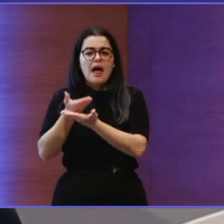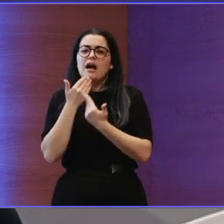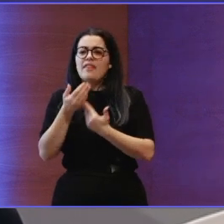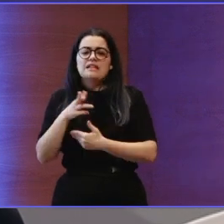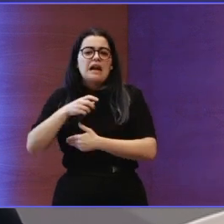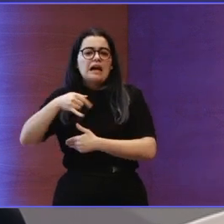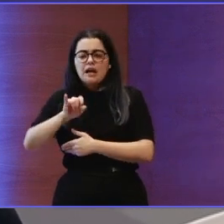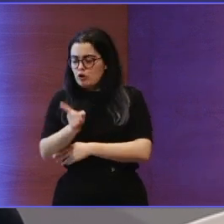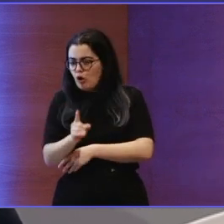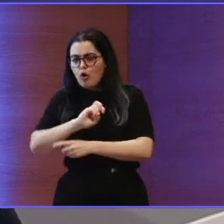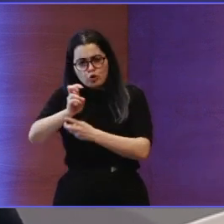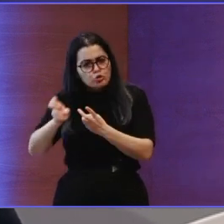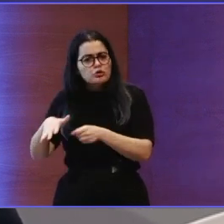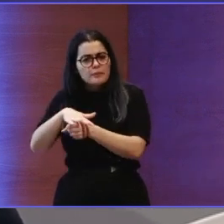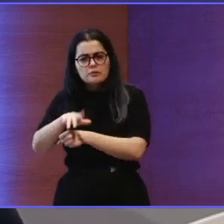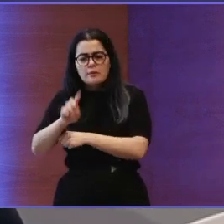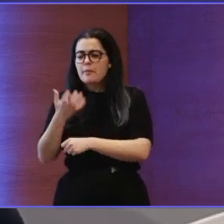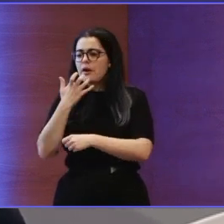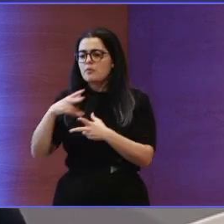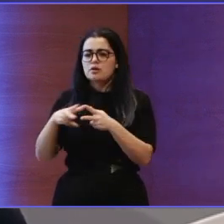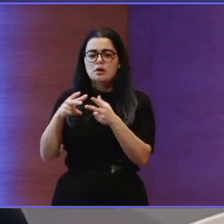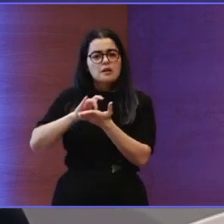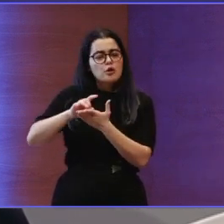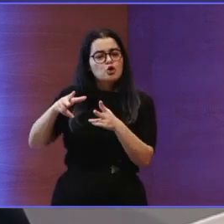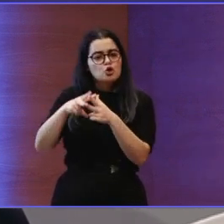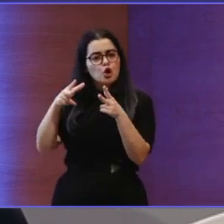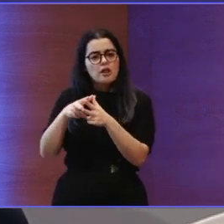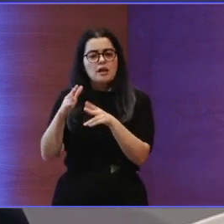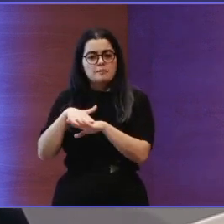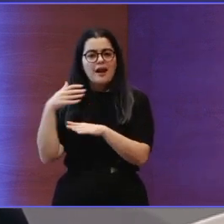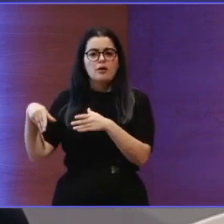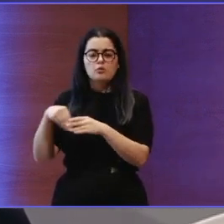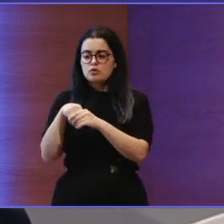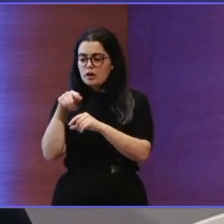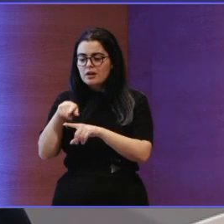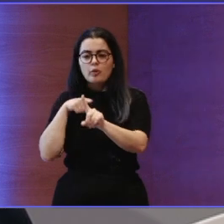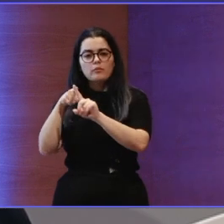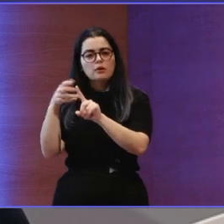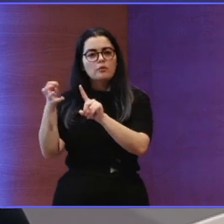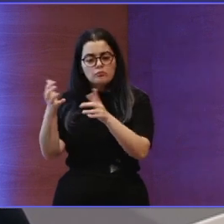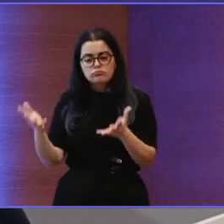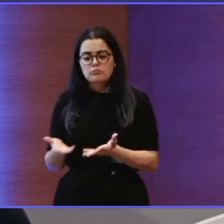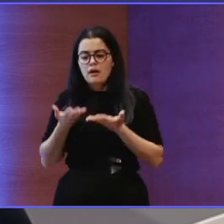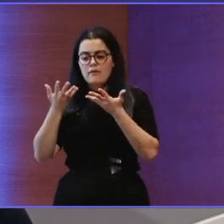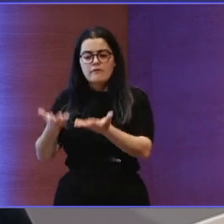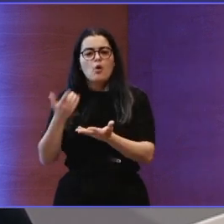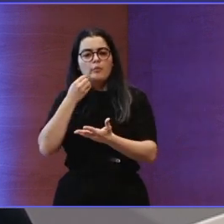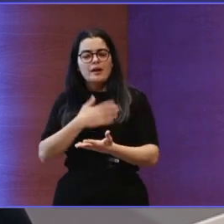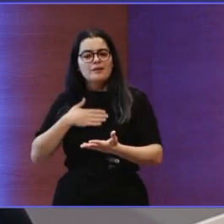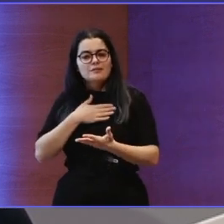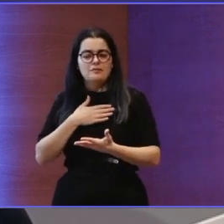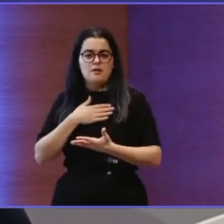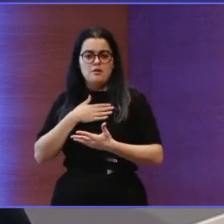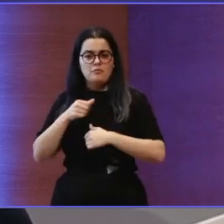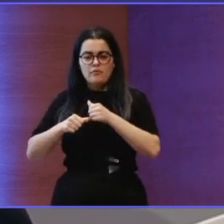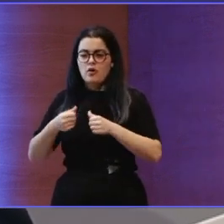ingresos sino también son los servicios sociales para la inclusión que buscan eh proporcionar un bienestar relacional que tiene que